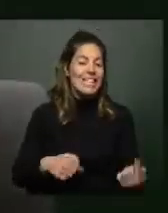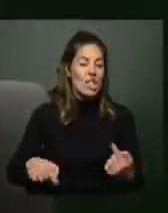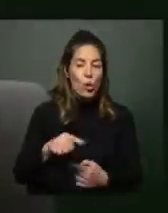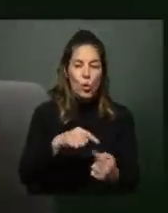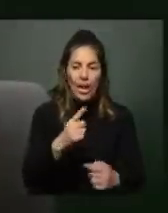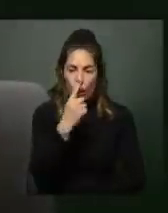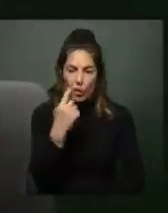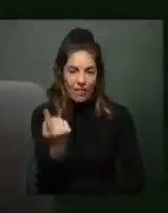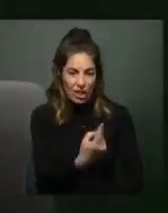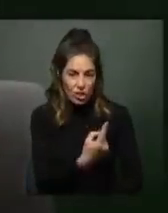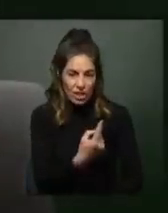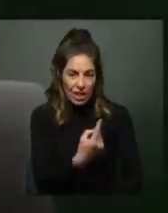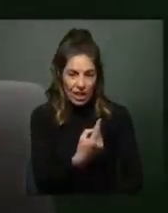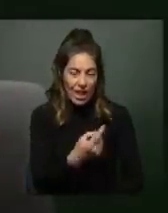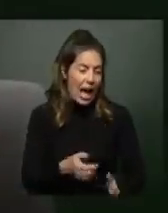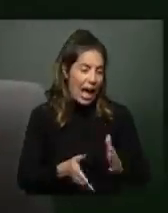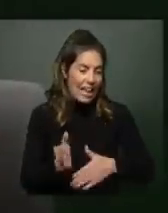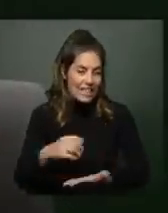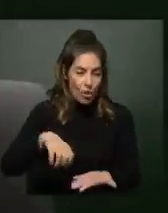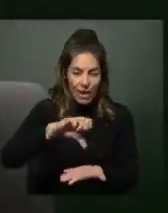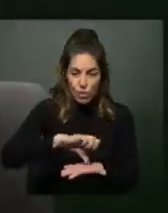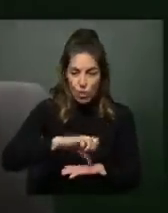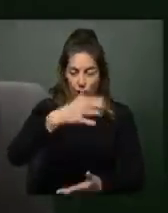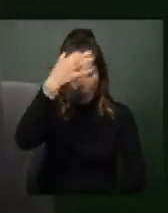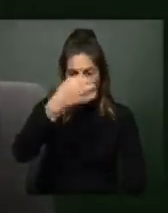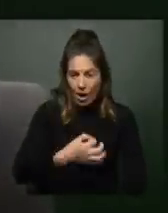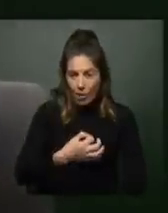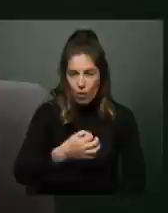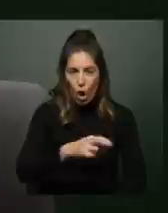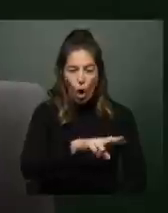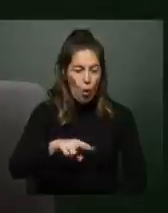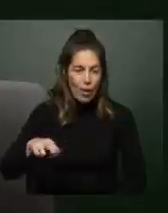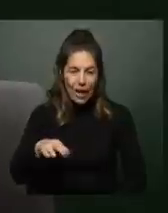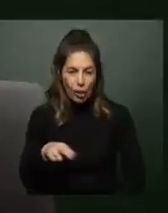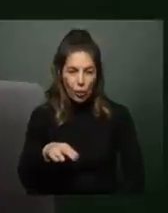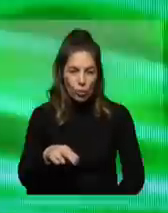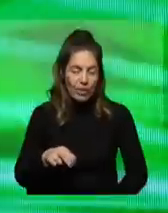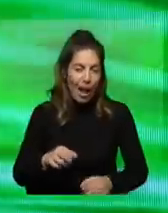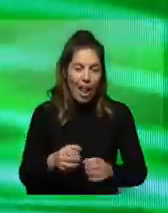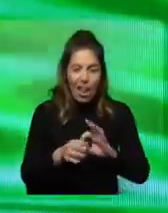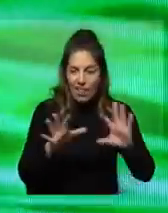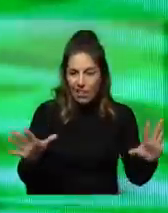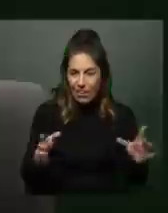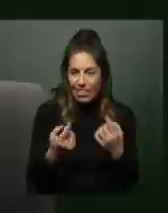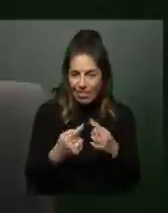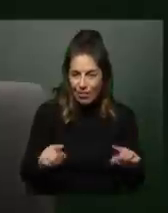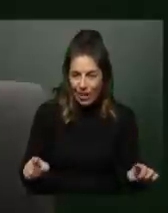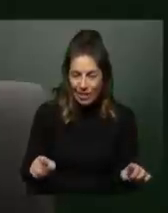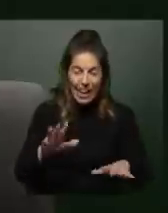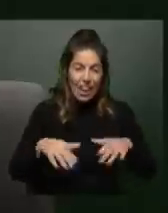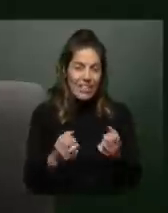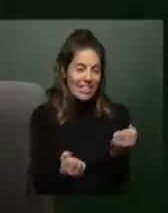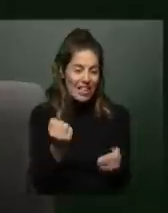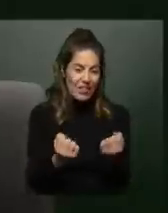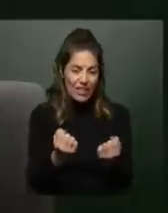velocidad como usted decía a la salida de una ciudad de un pueblo o en una ruta que está totalmente despejada a veces quizás el vehículo